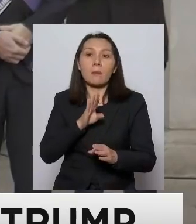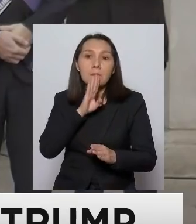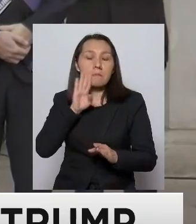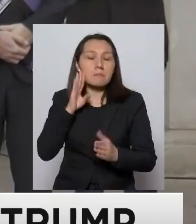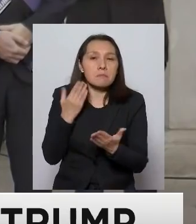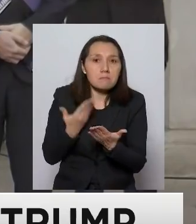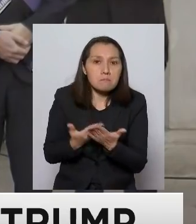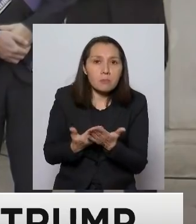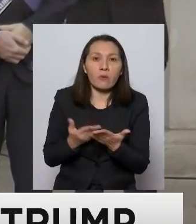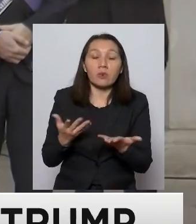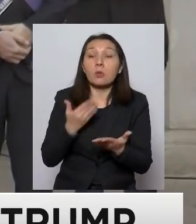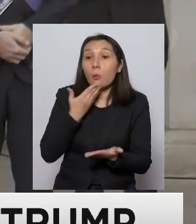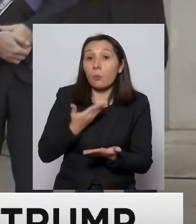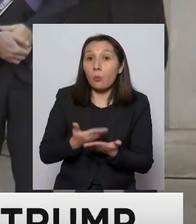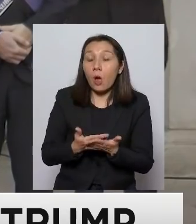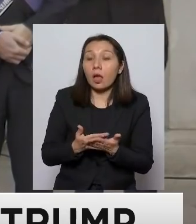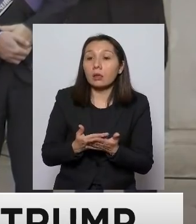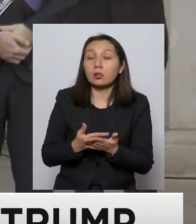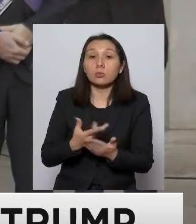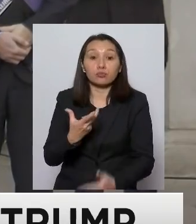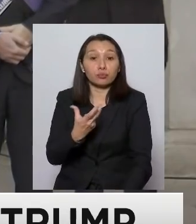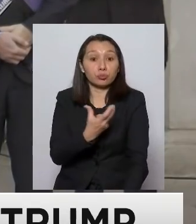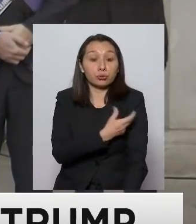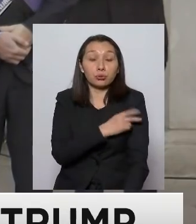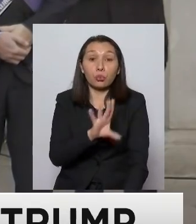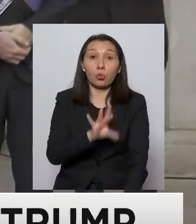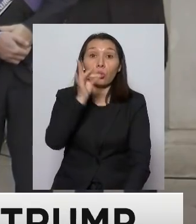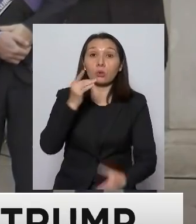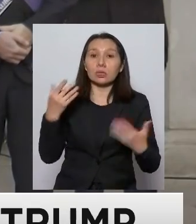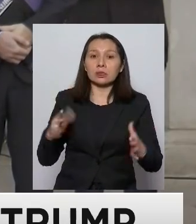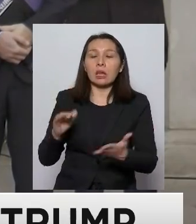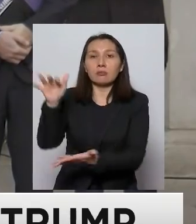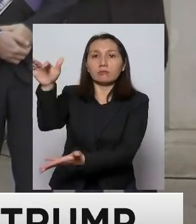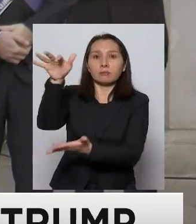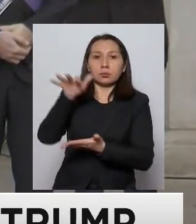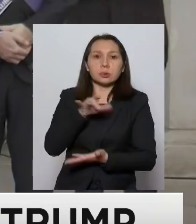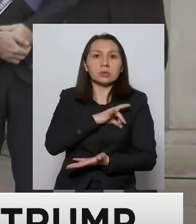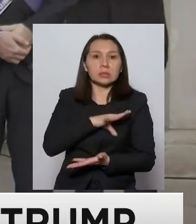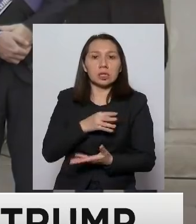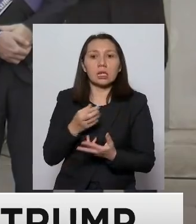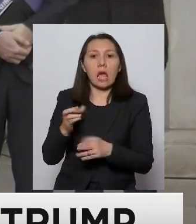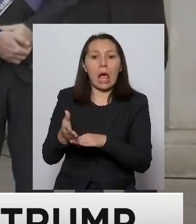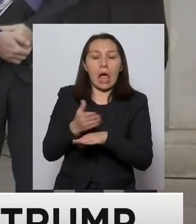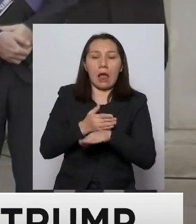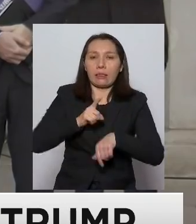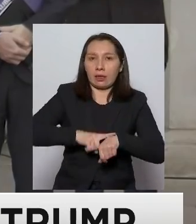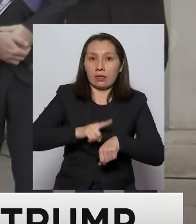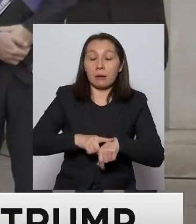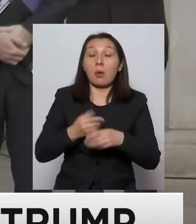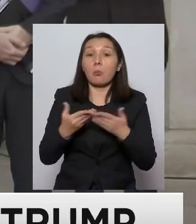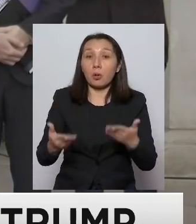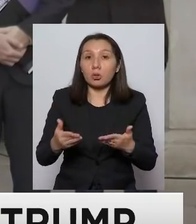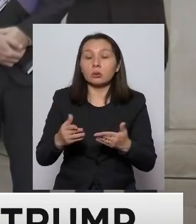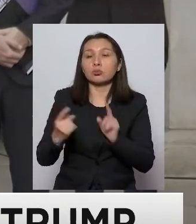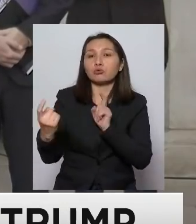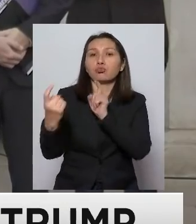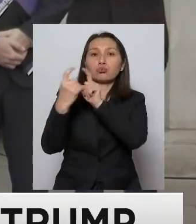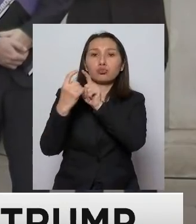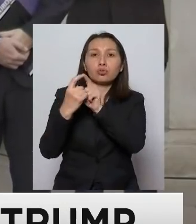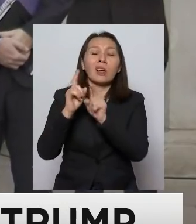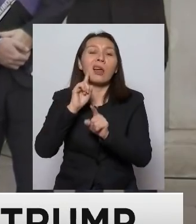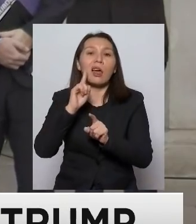privilegio para que cuando tengamos una vacuna, esa vacuna llegue a Chile en forma oportuna. Y por tanto hemos tomado contacto